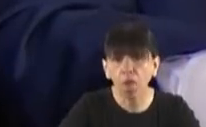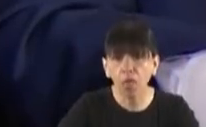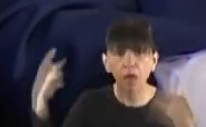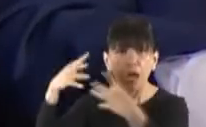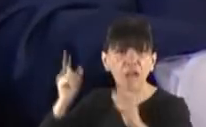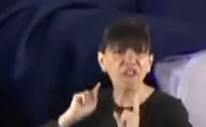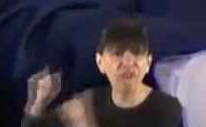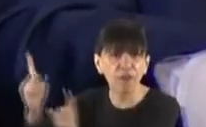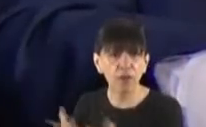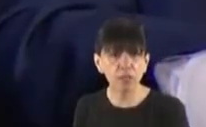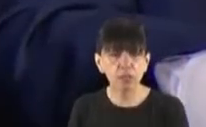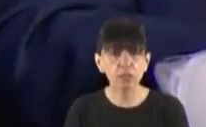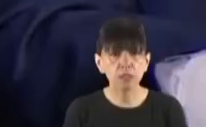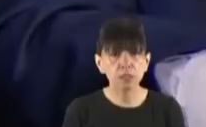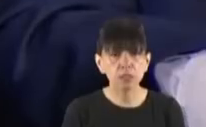Ahora,